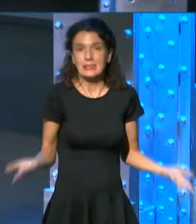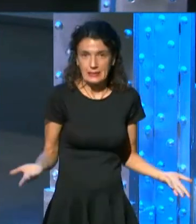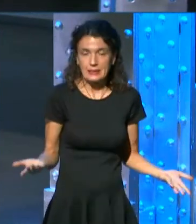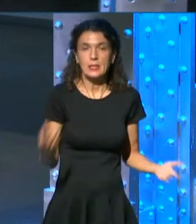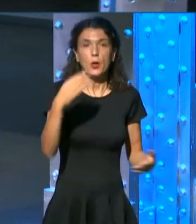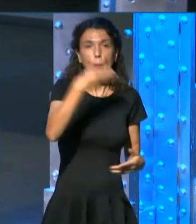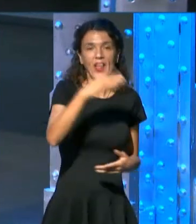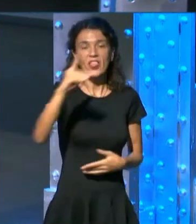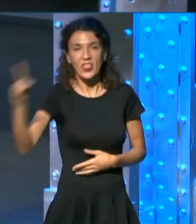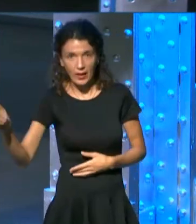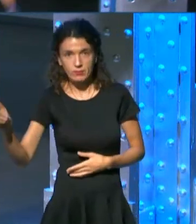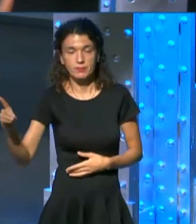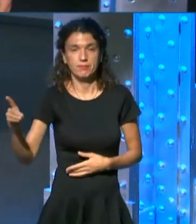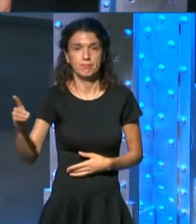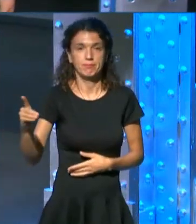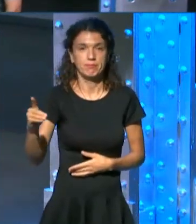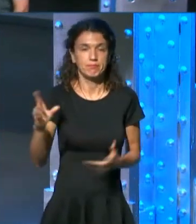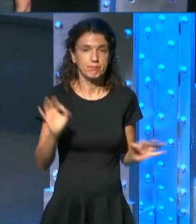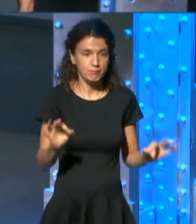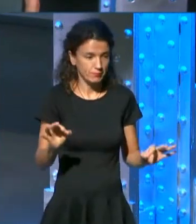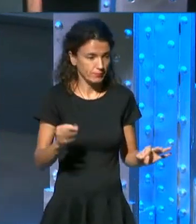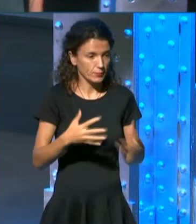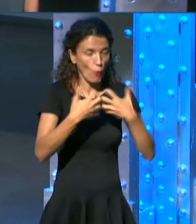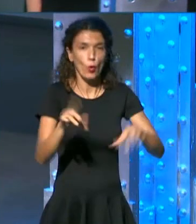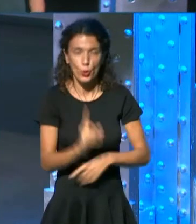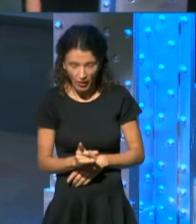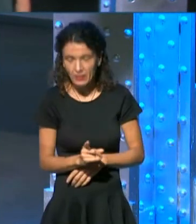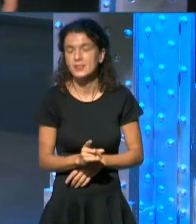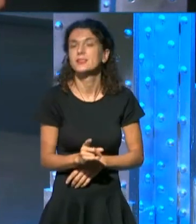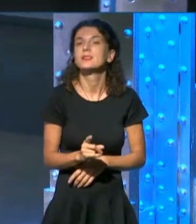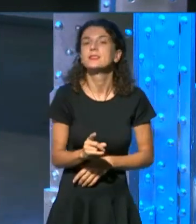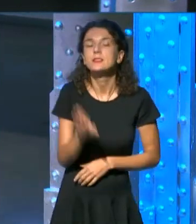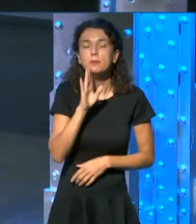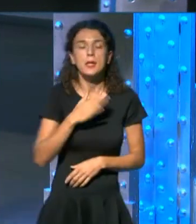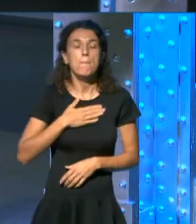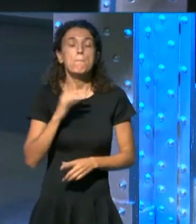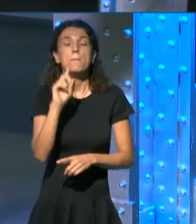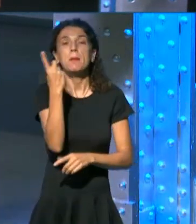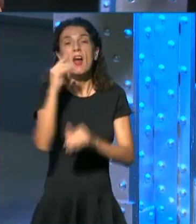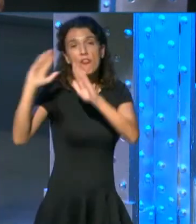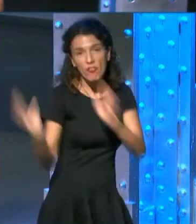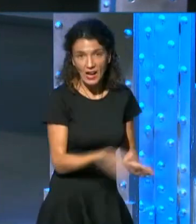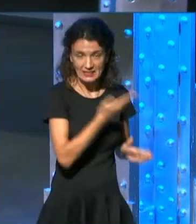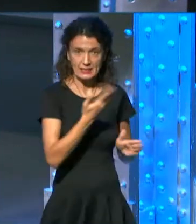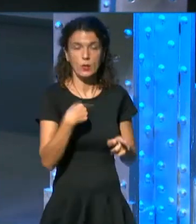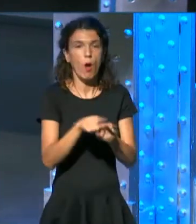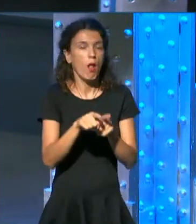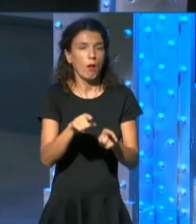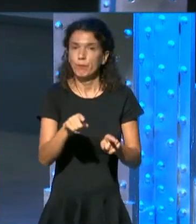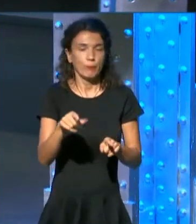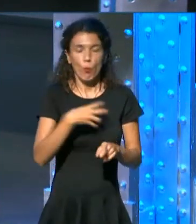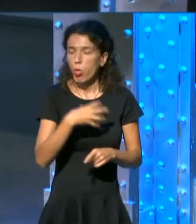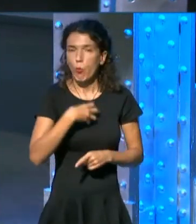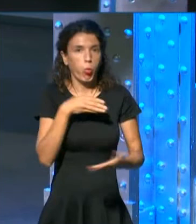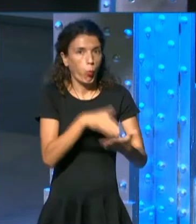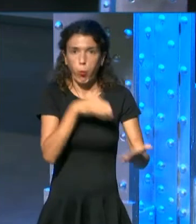BDD es una castaña. No funcionaba, ¿vale? Estaba en mi primera fase, la fase de negación, ¿vale? Había un